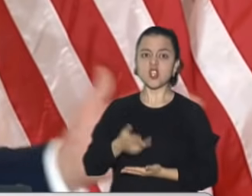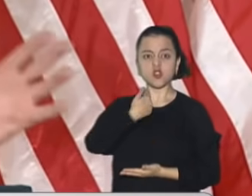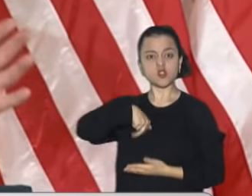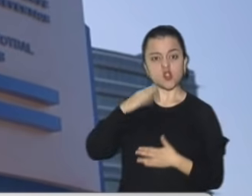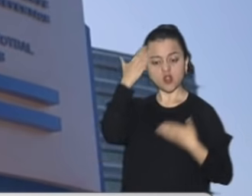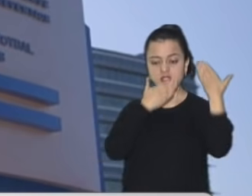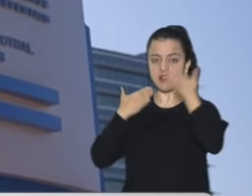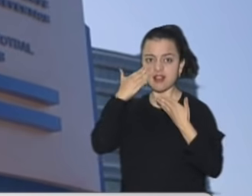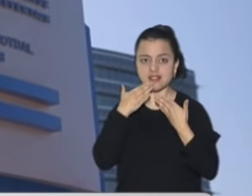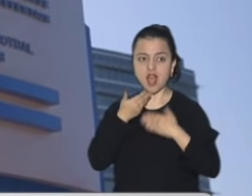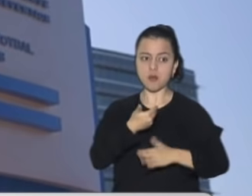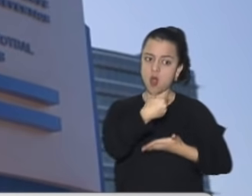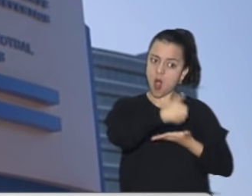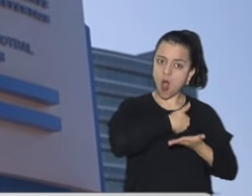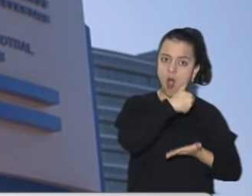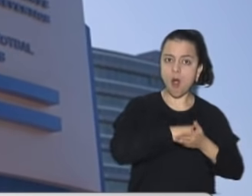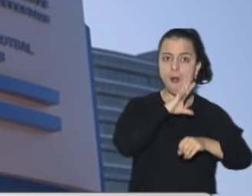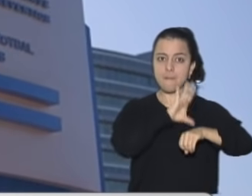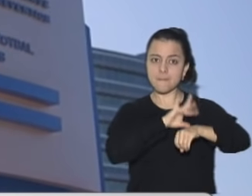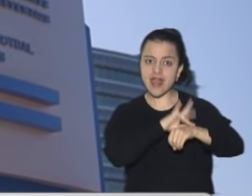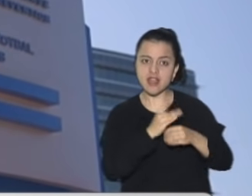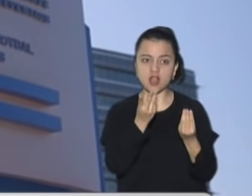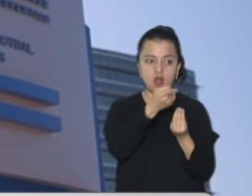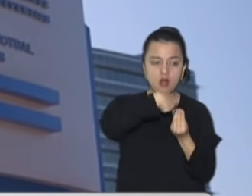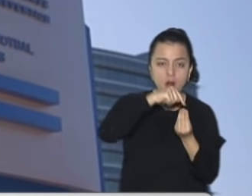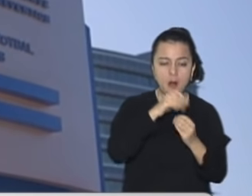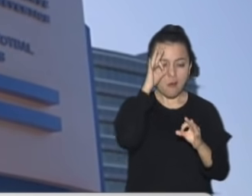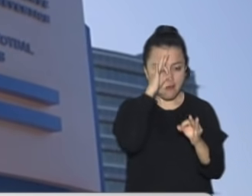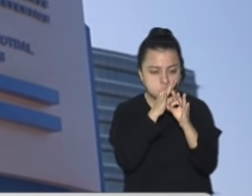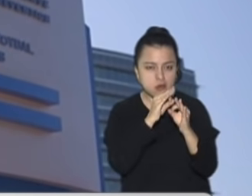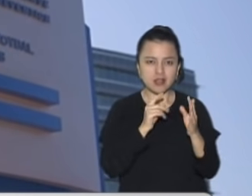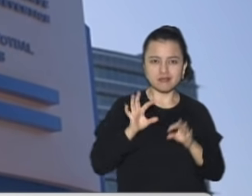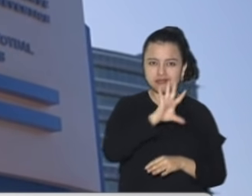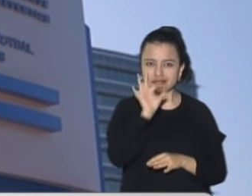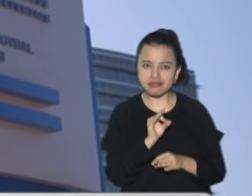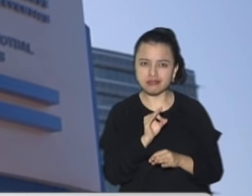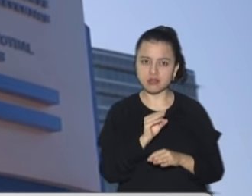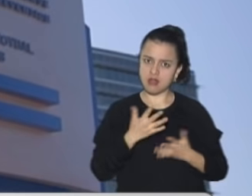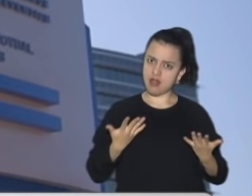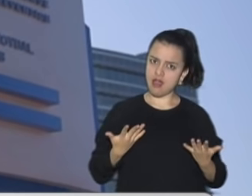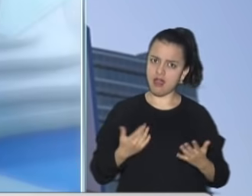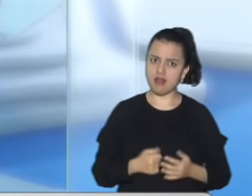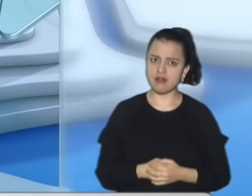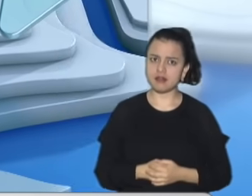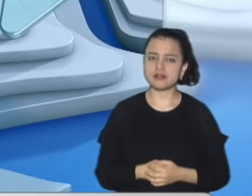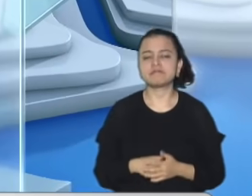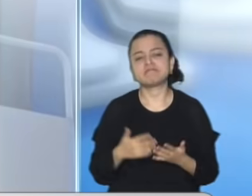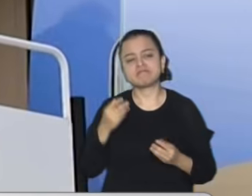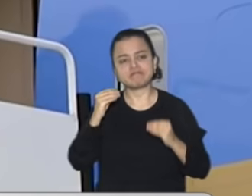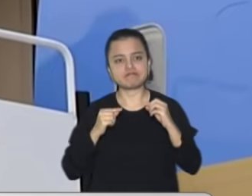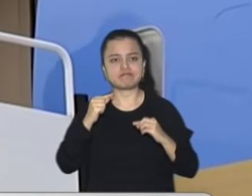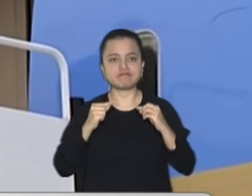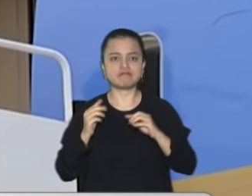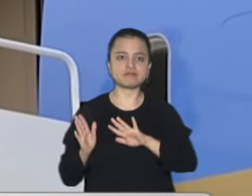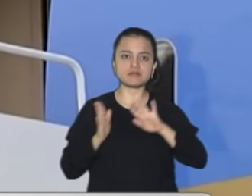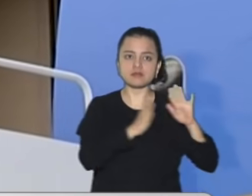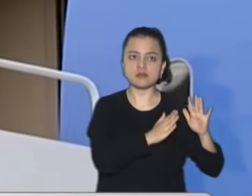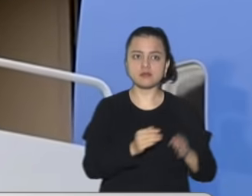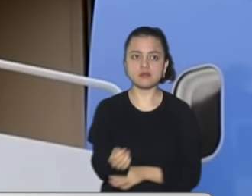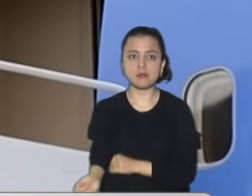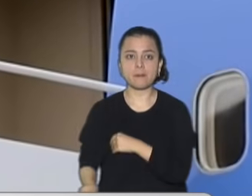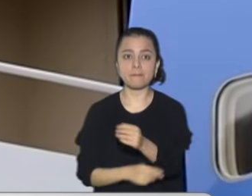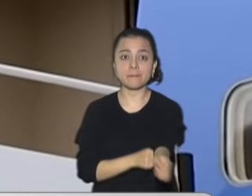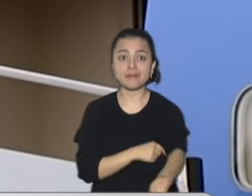base en las recomendaciones de los Centros para el Control y Prevención de Enfermedades de Estados Unidos. El índice